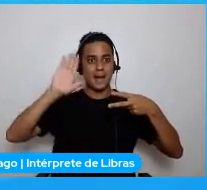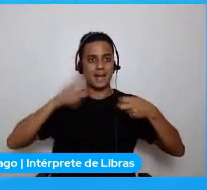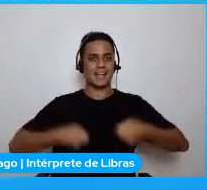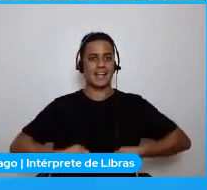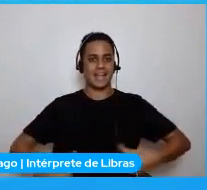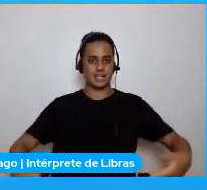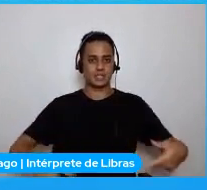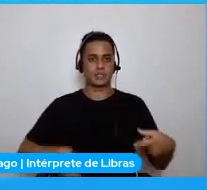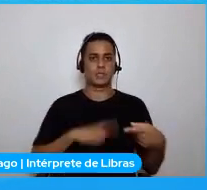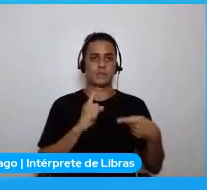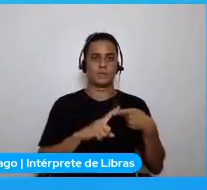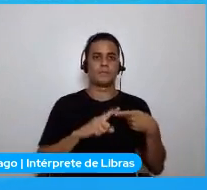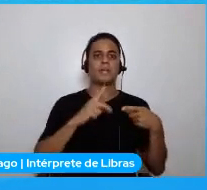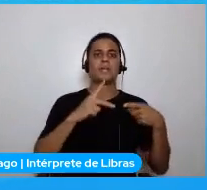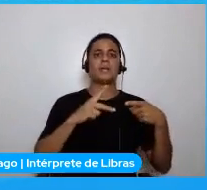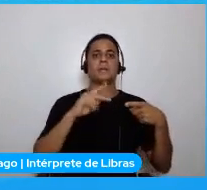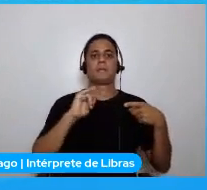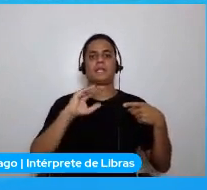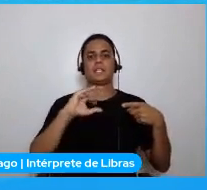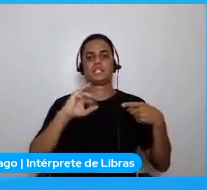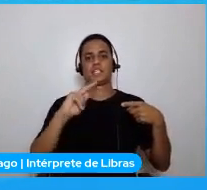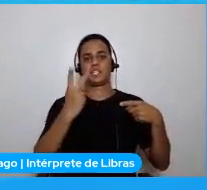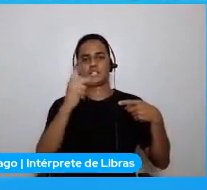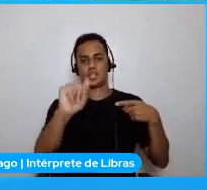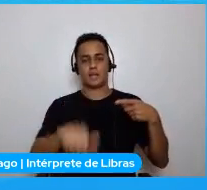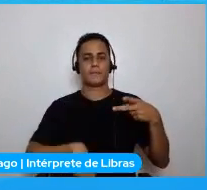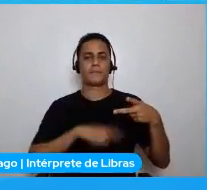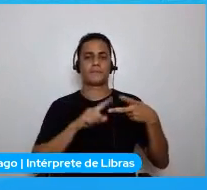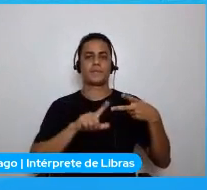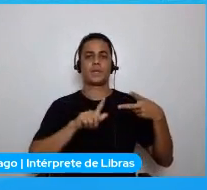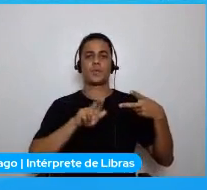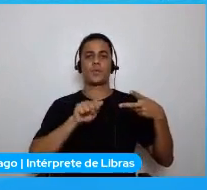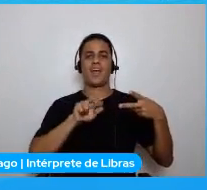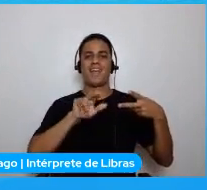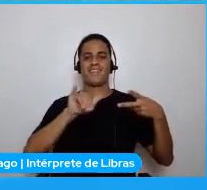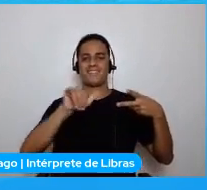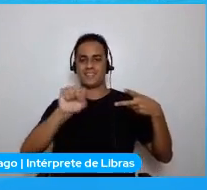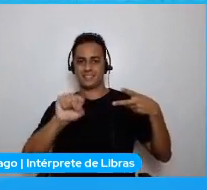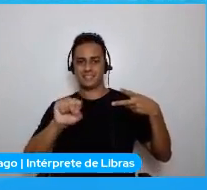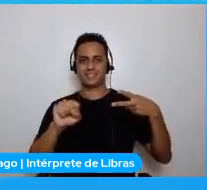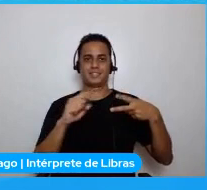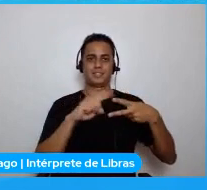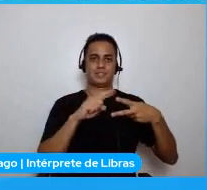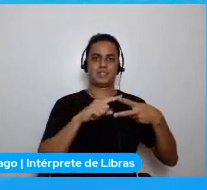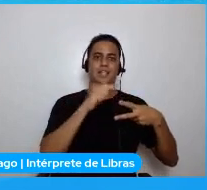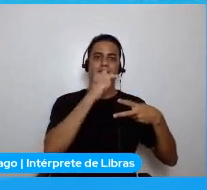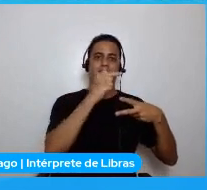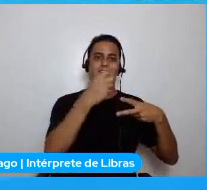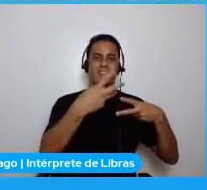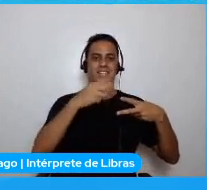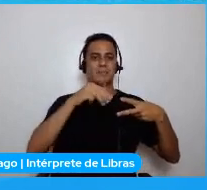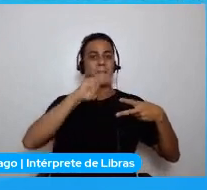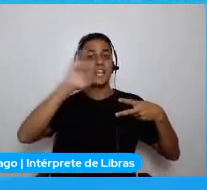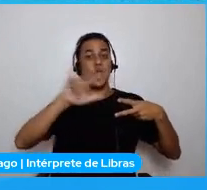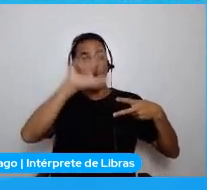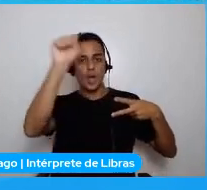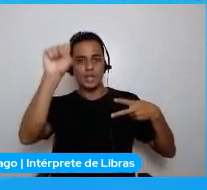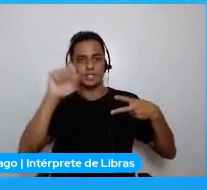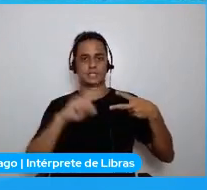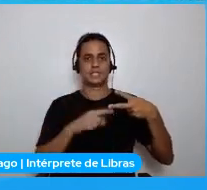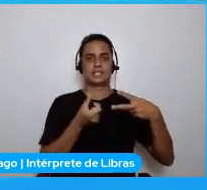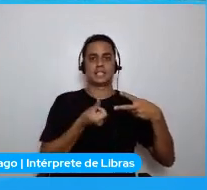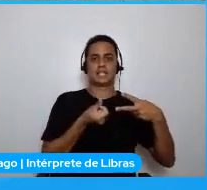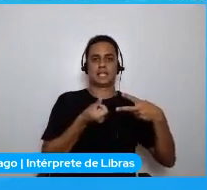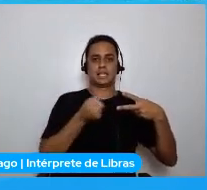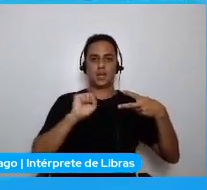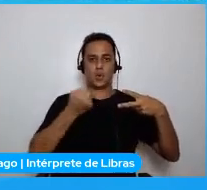fue Pichincha y Guayas. Pichincha con 73 millones y Guayas con 68 millones. Lo que llama la atención aquí y lo que llama la